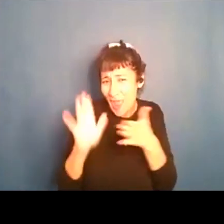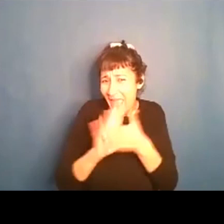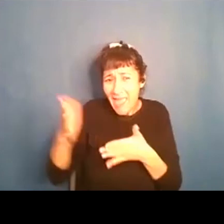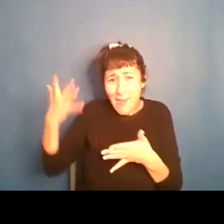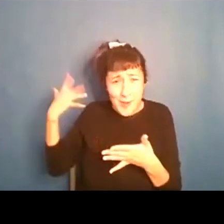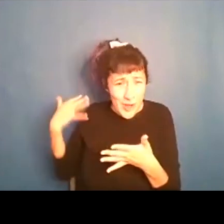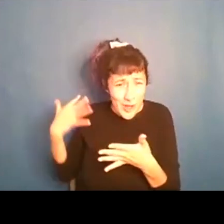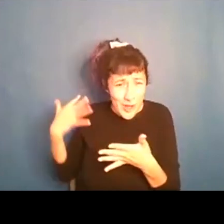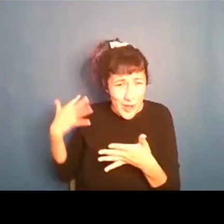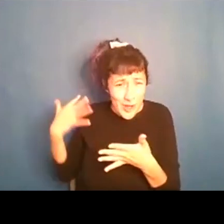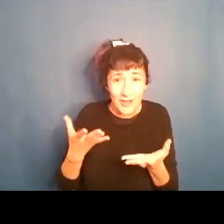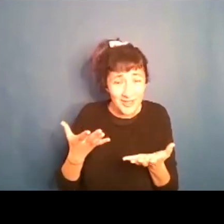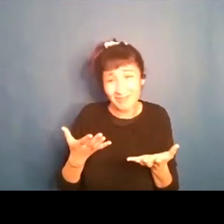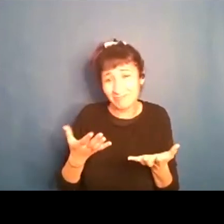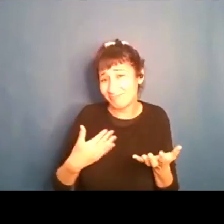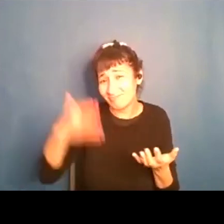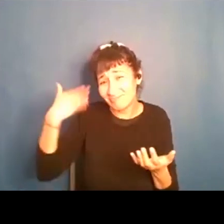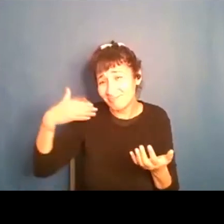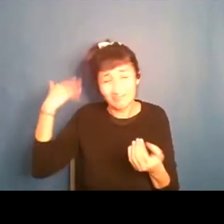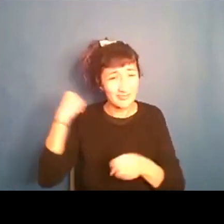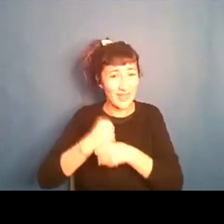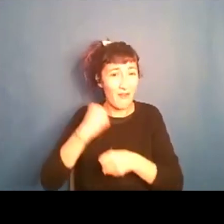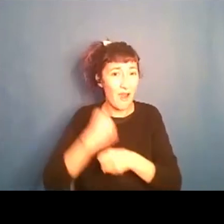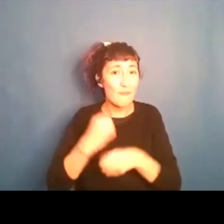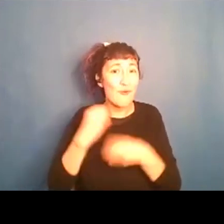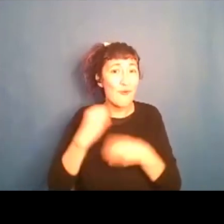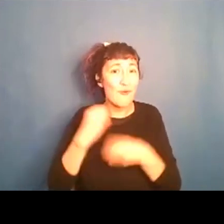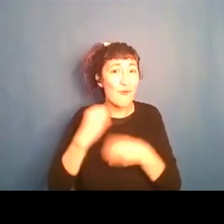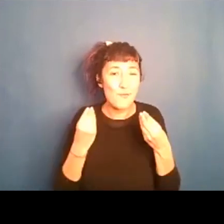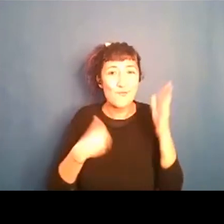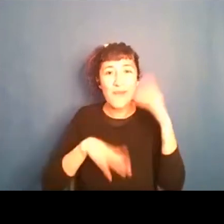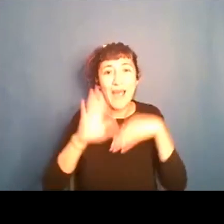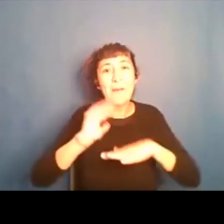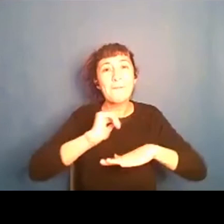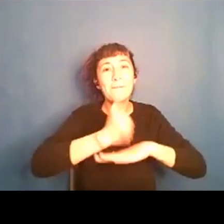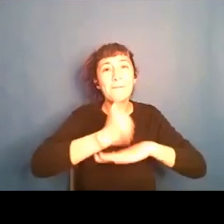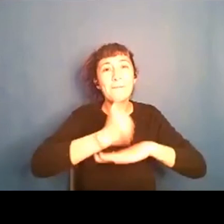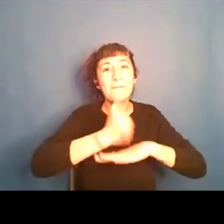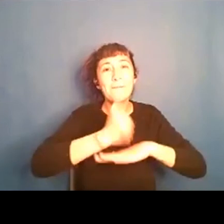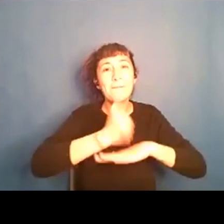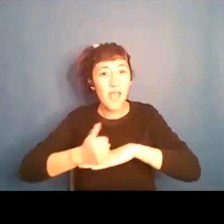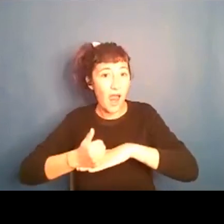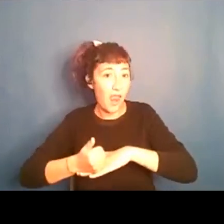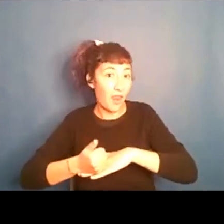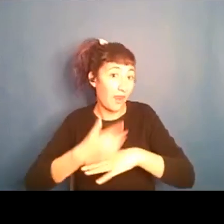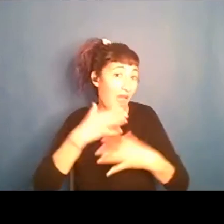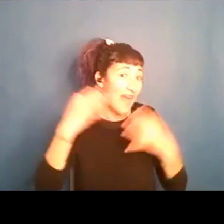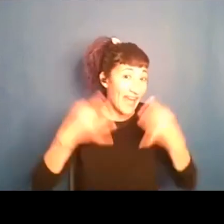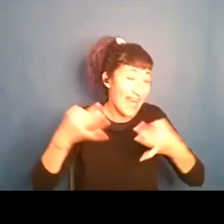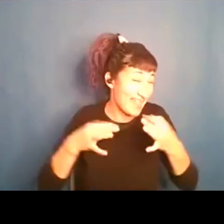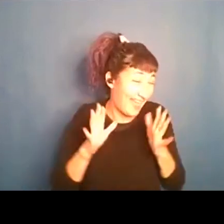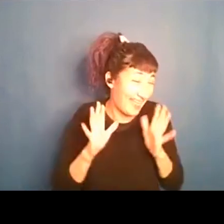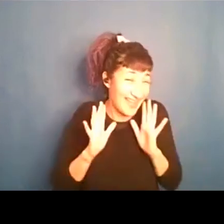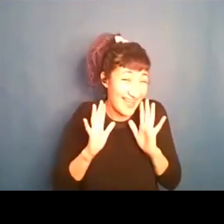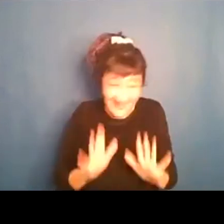que veníamos trabajando mucho de modo presencial. Hay que ser realista y es una realidad concreta